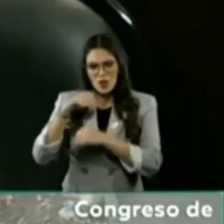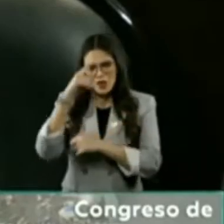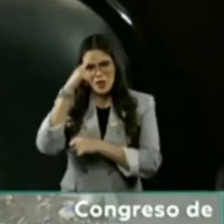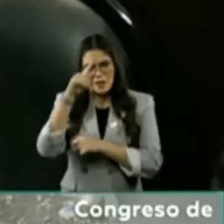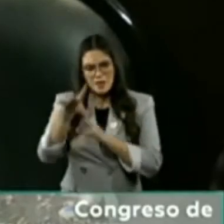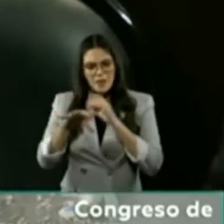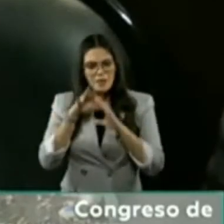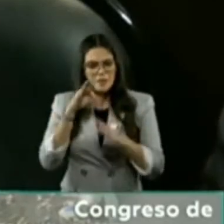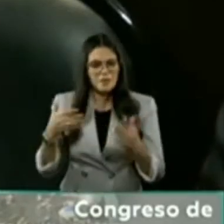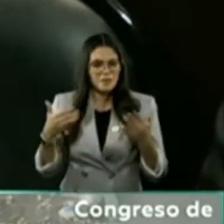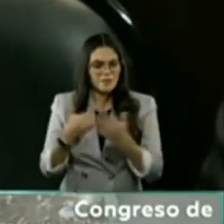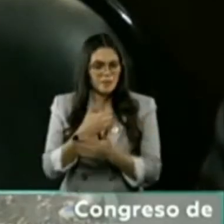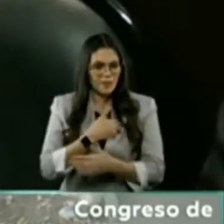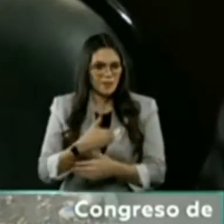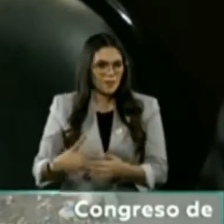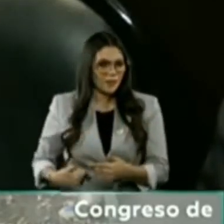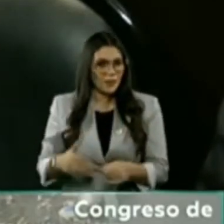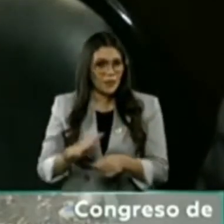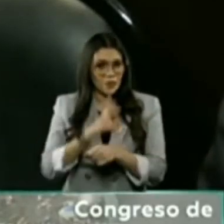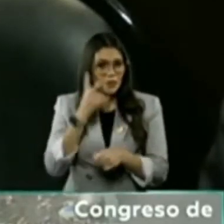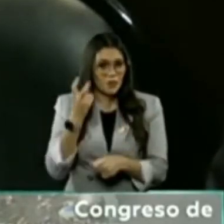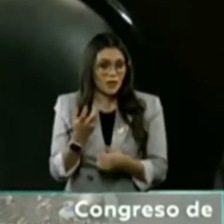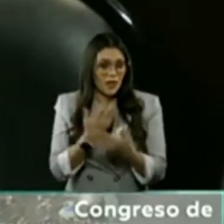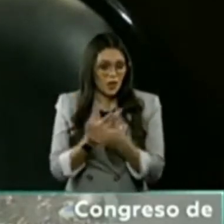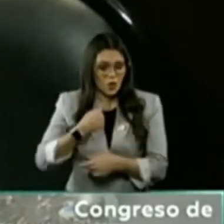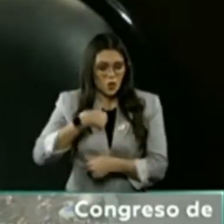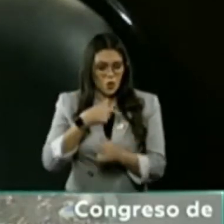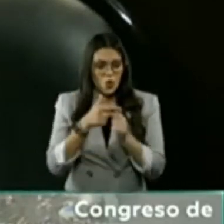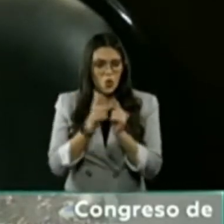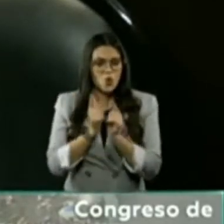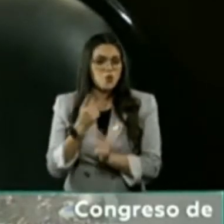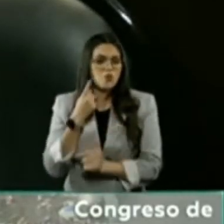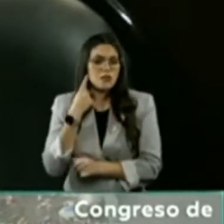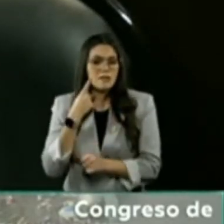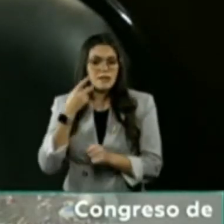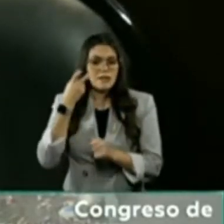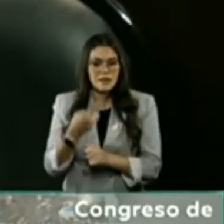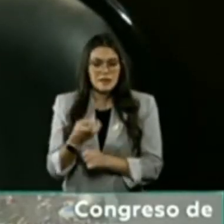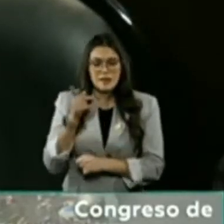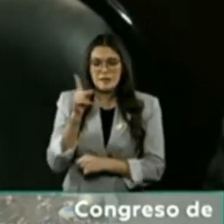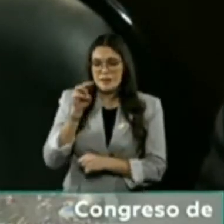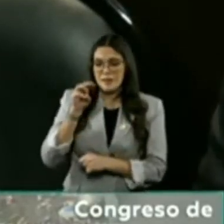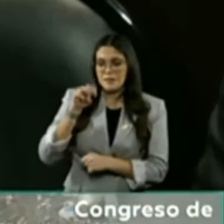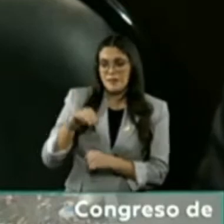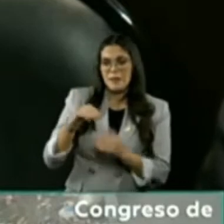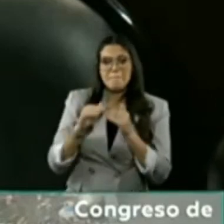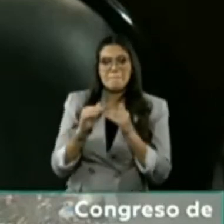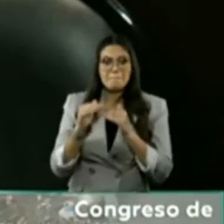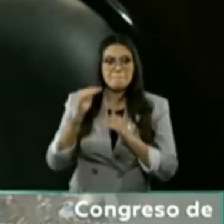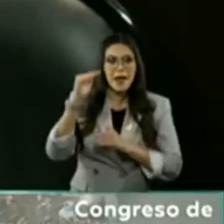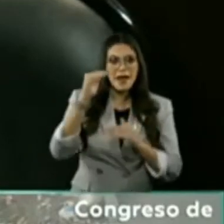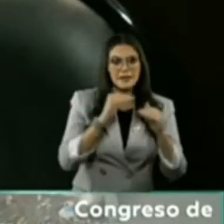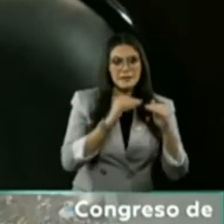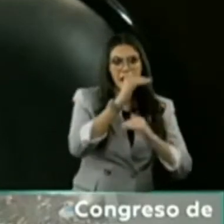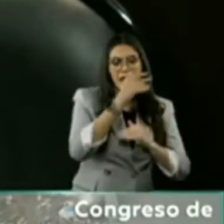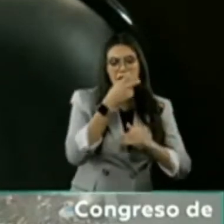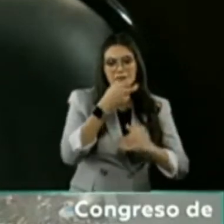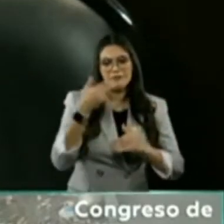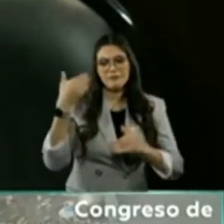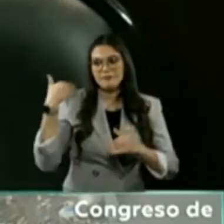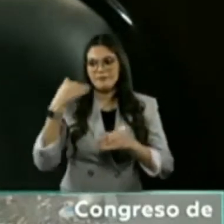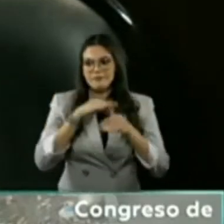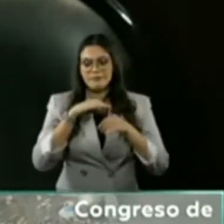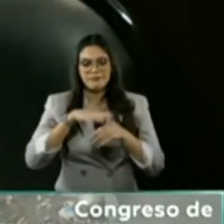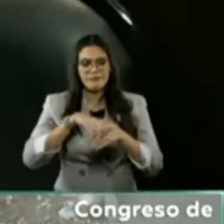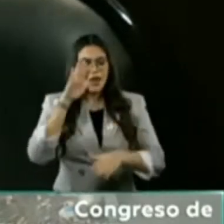presidencial. Somos la fuerza política que tuvo mayor crecimiento en todo el país en las pasadas